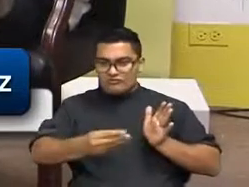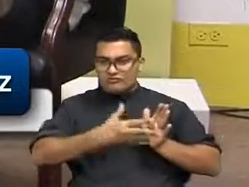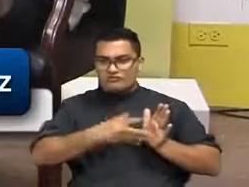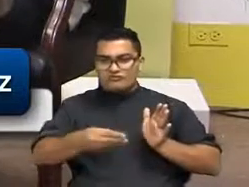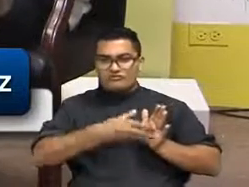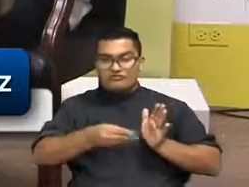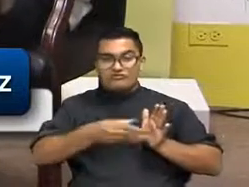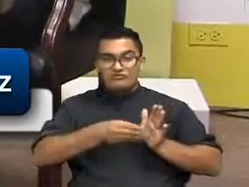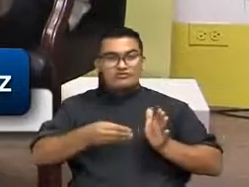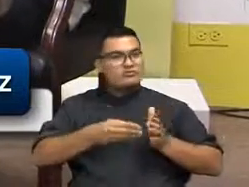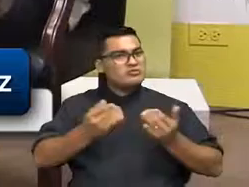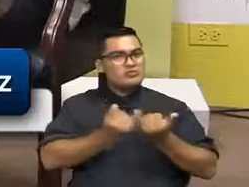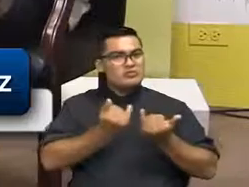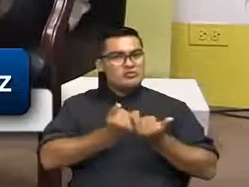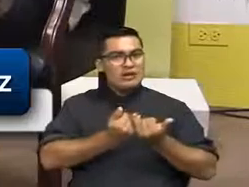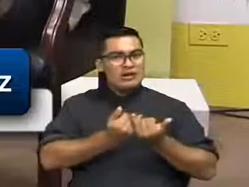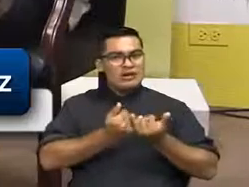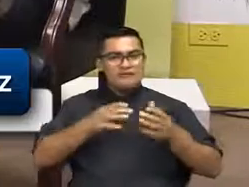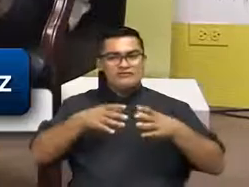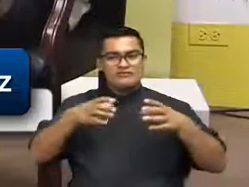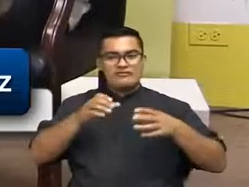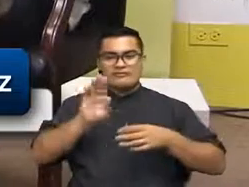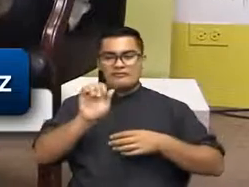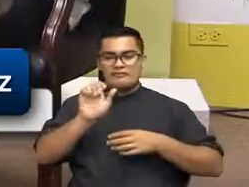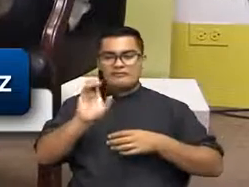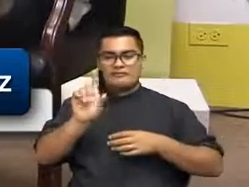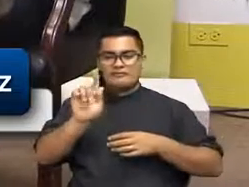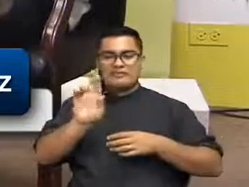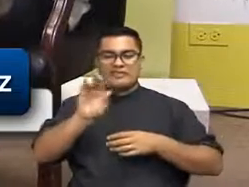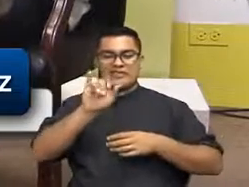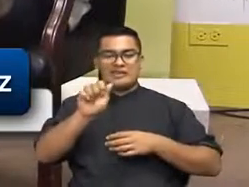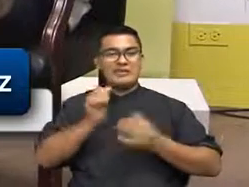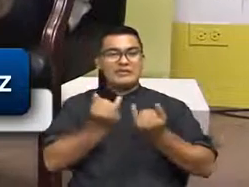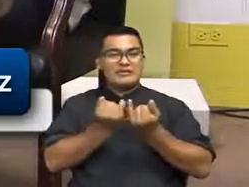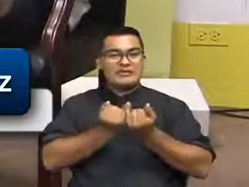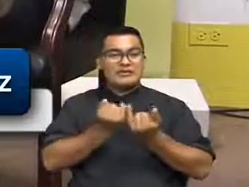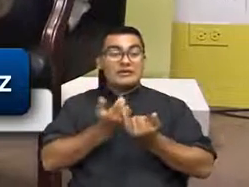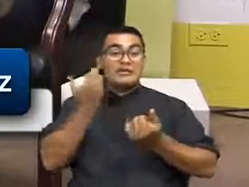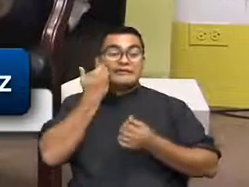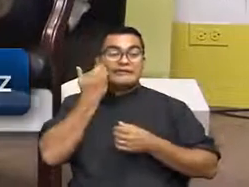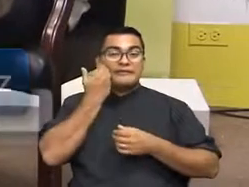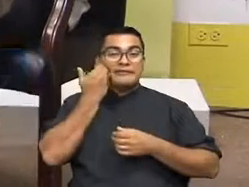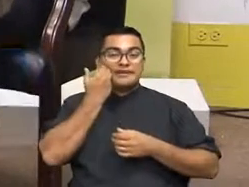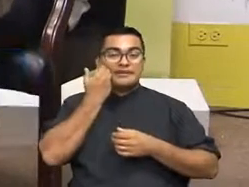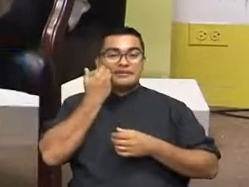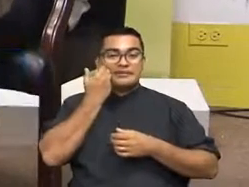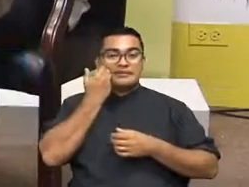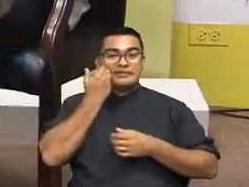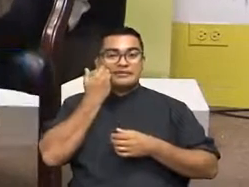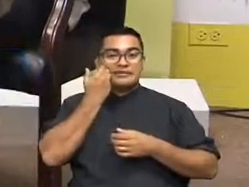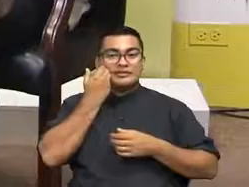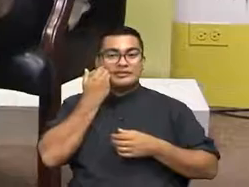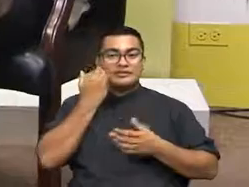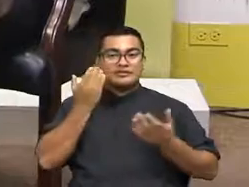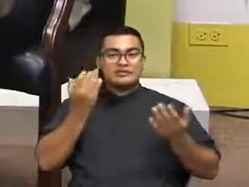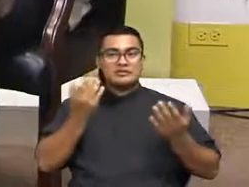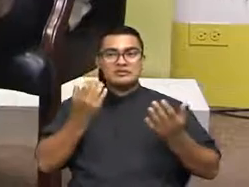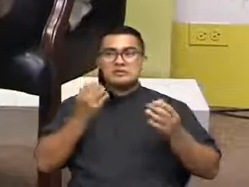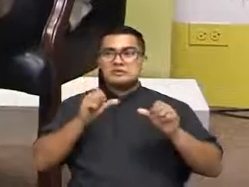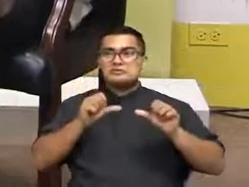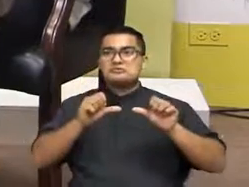no solamente parásitos, hay bacterias que también están produciendo patologías o enfermedades que se cronizan, que se hacen